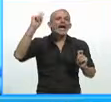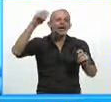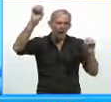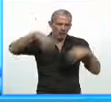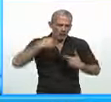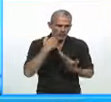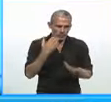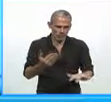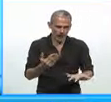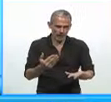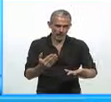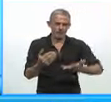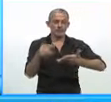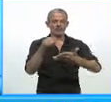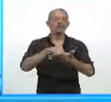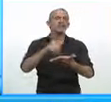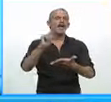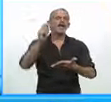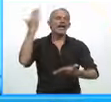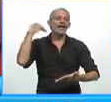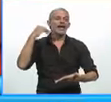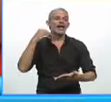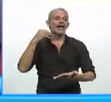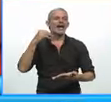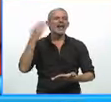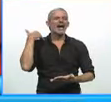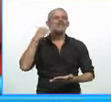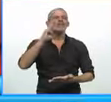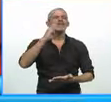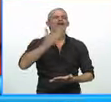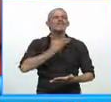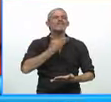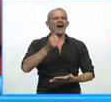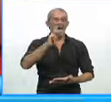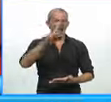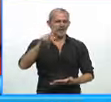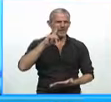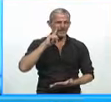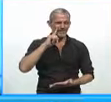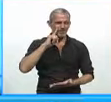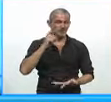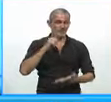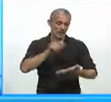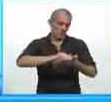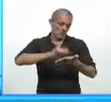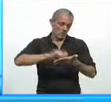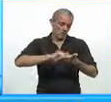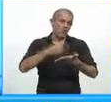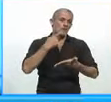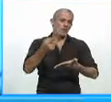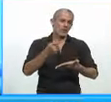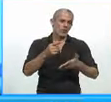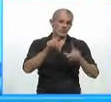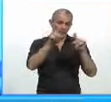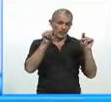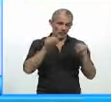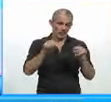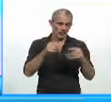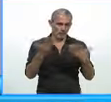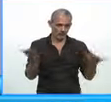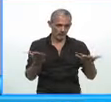viene. En esta oportunidad vino, y me voy a correr, Alejandro Fabbri. Y Alejandro Fabbri dejó una pregunta sin saber que venían